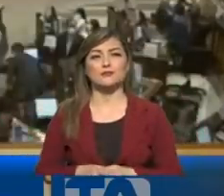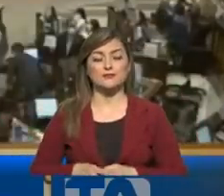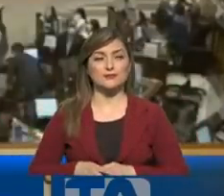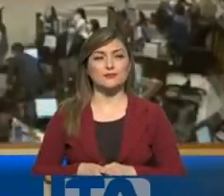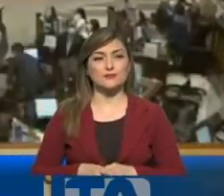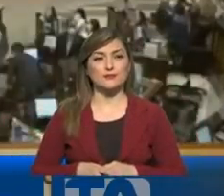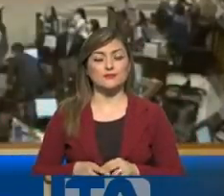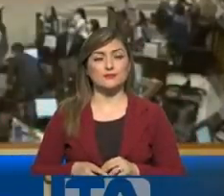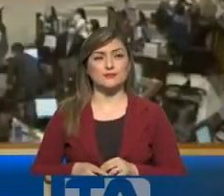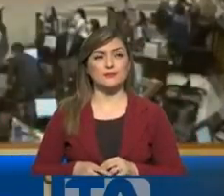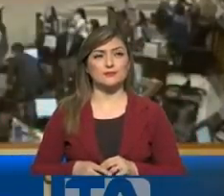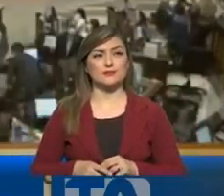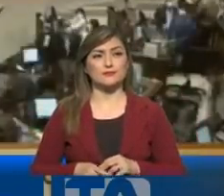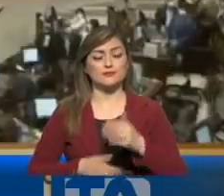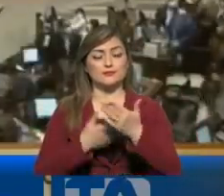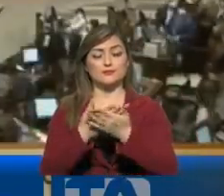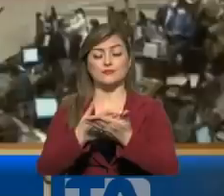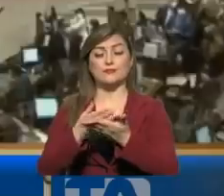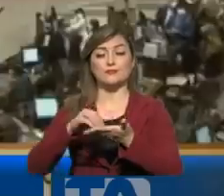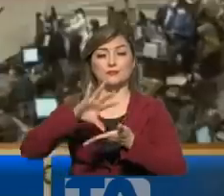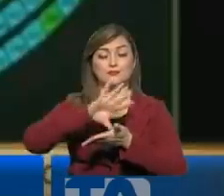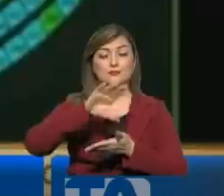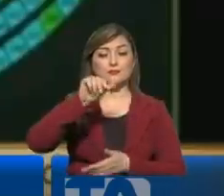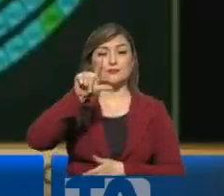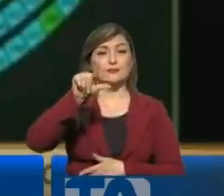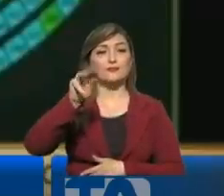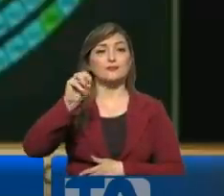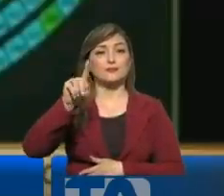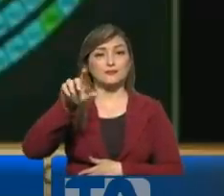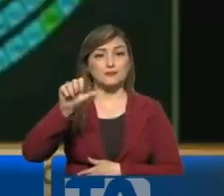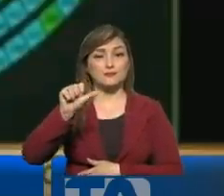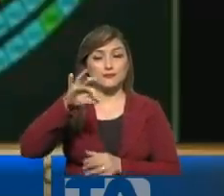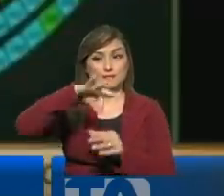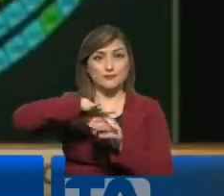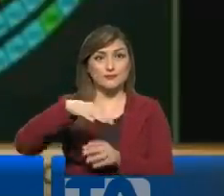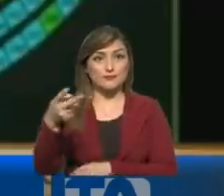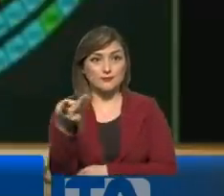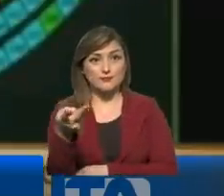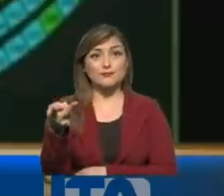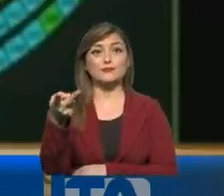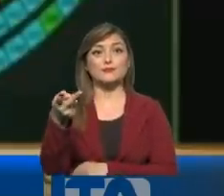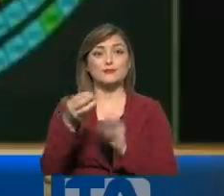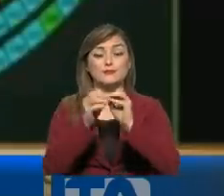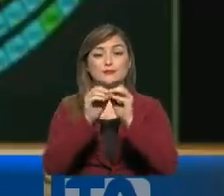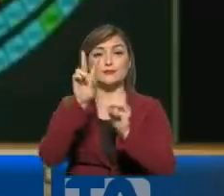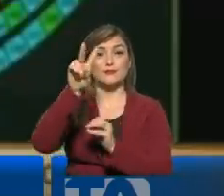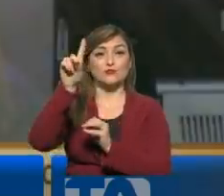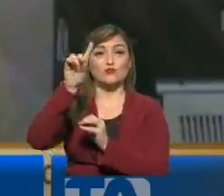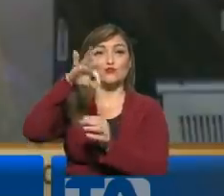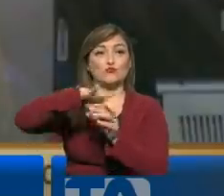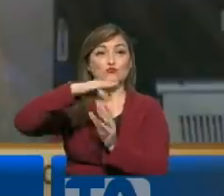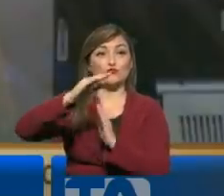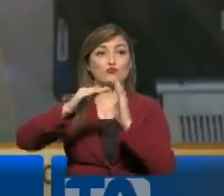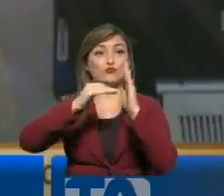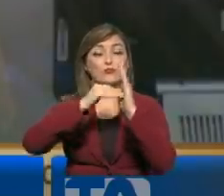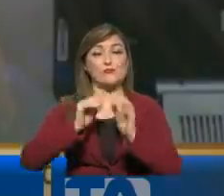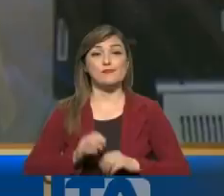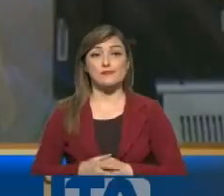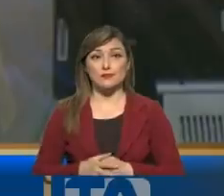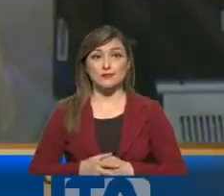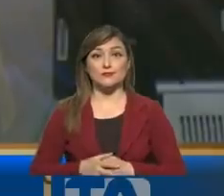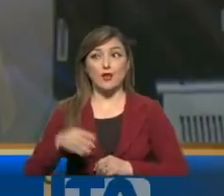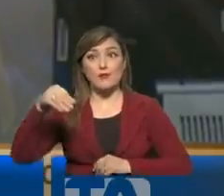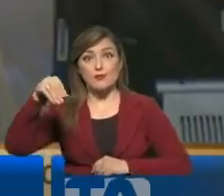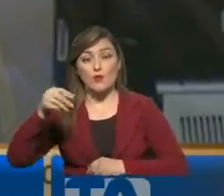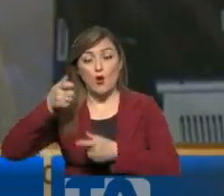reconsideración presentada por el asambleísta Luis Almeida. En ambas votaciones, el movimiento Creo votó en contra. Luego de una suspensión para